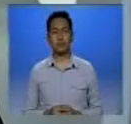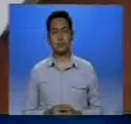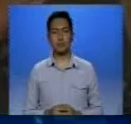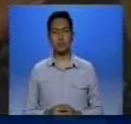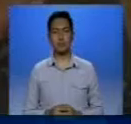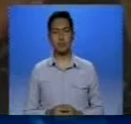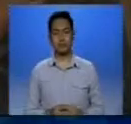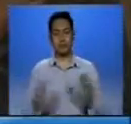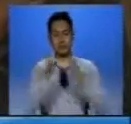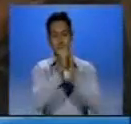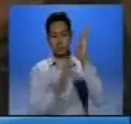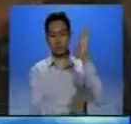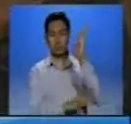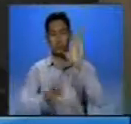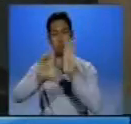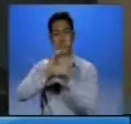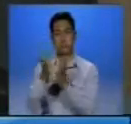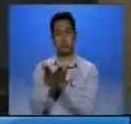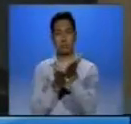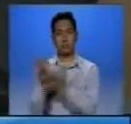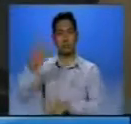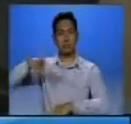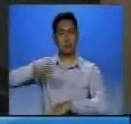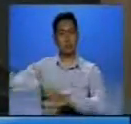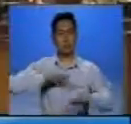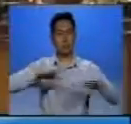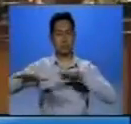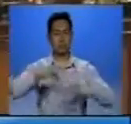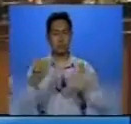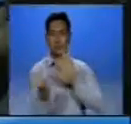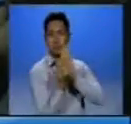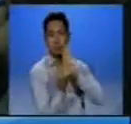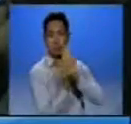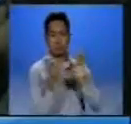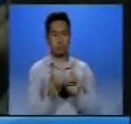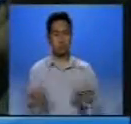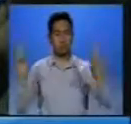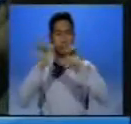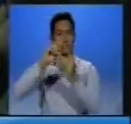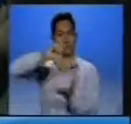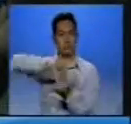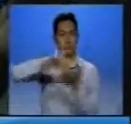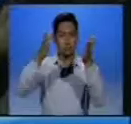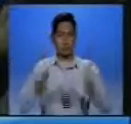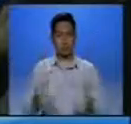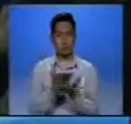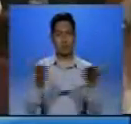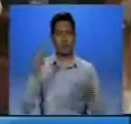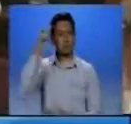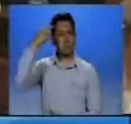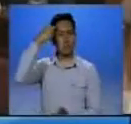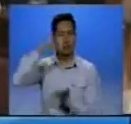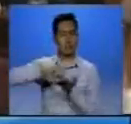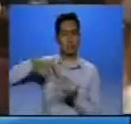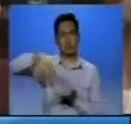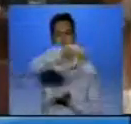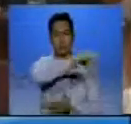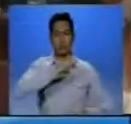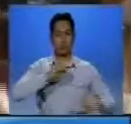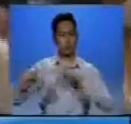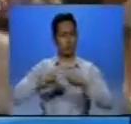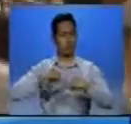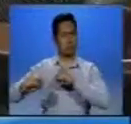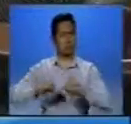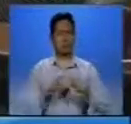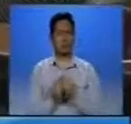Y de aprobarse el proyecto de ley de Servicio Nacional de Gestión de Identidad y de Datos Civiles elaborado por la Comisión de Gobiernos Descentralizados de la Asamblea Nacional,